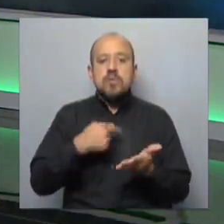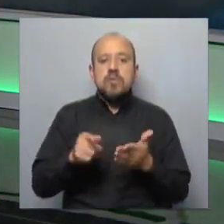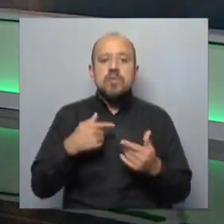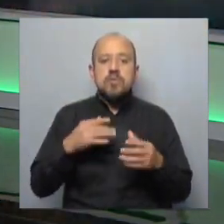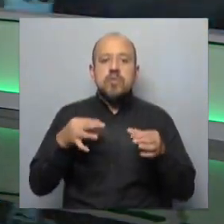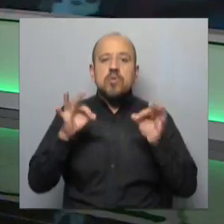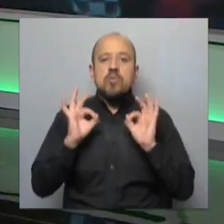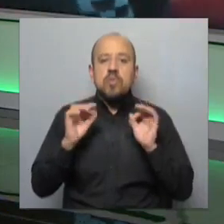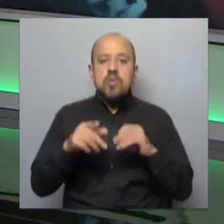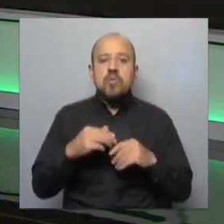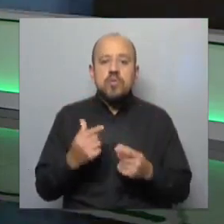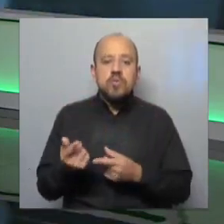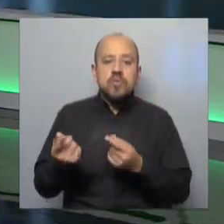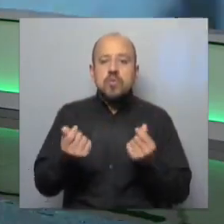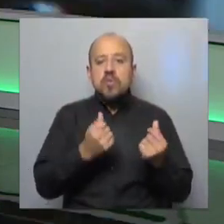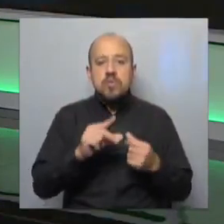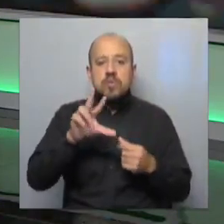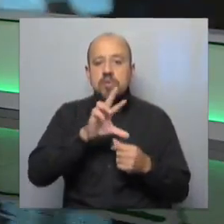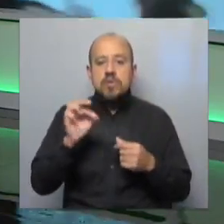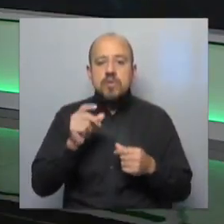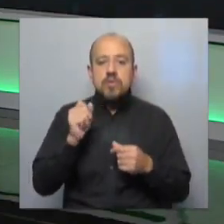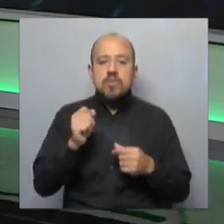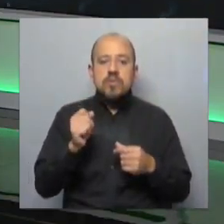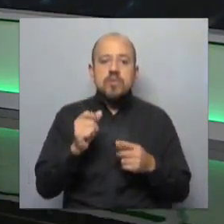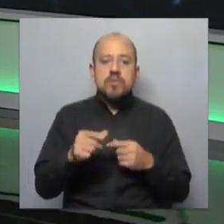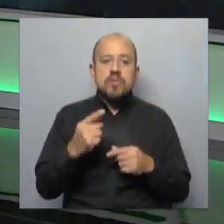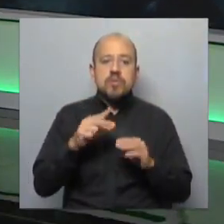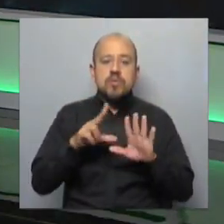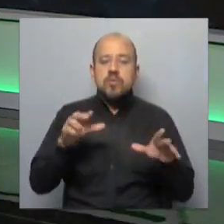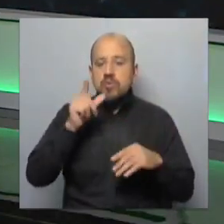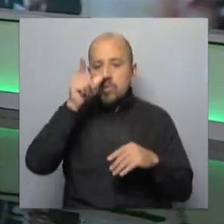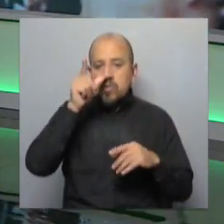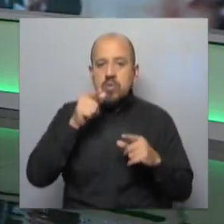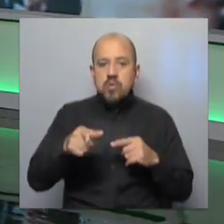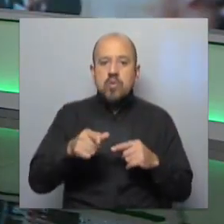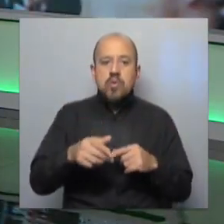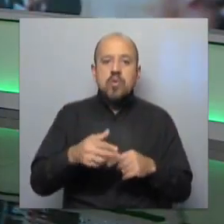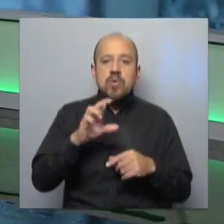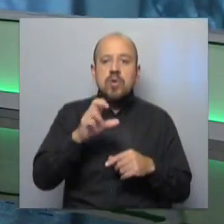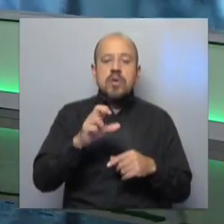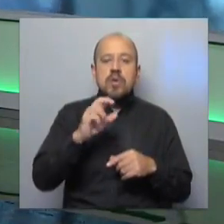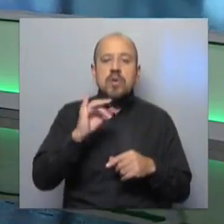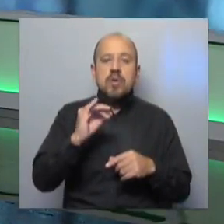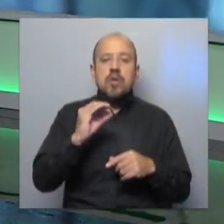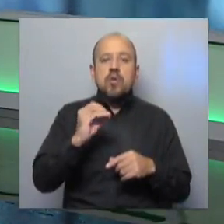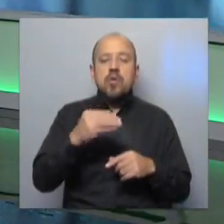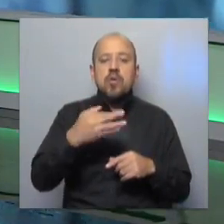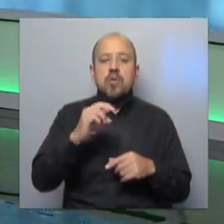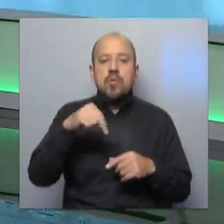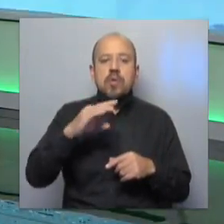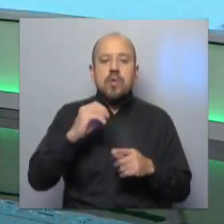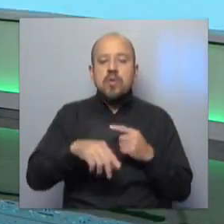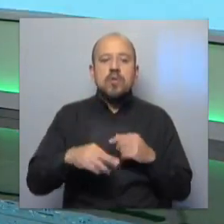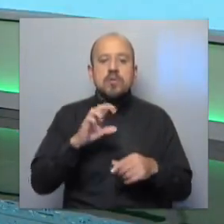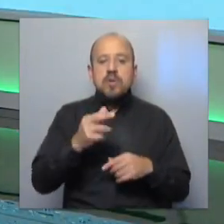cómodo de ir y un precio muy accesible 300 pesos sale 18 de julio y río branco cierro con música rap